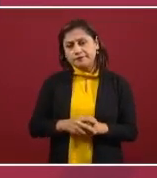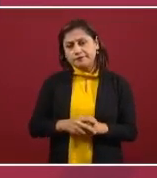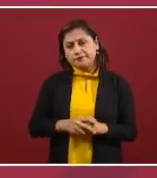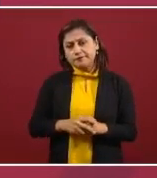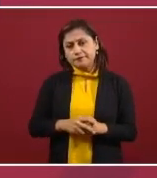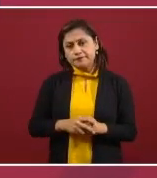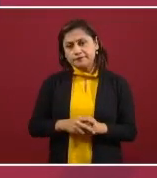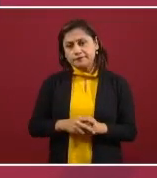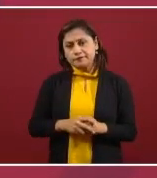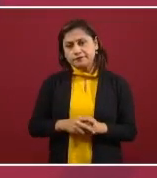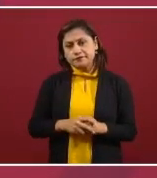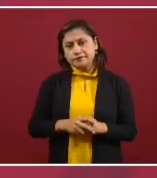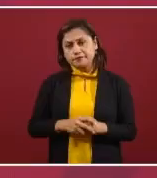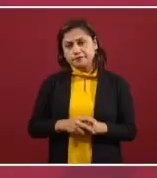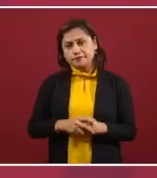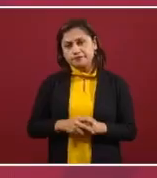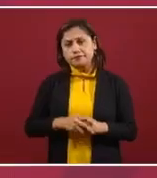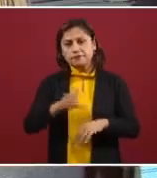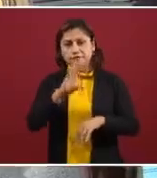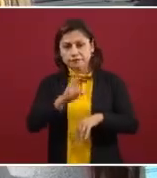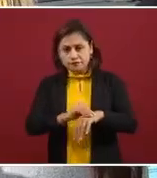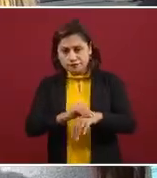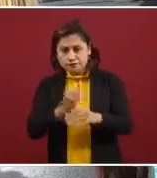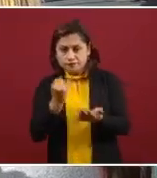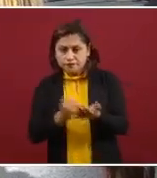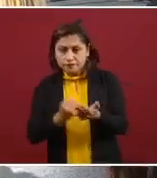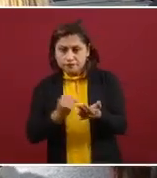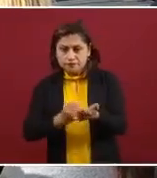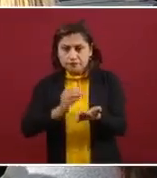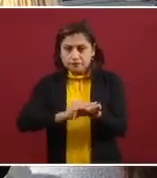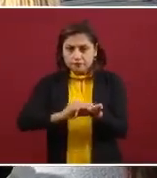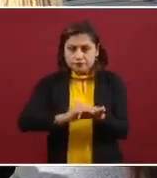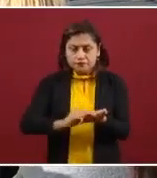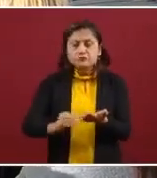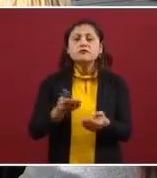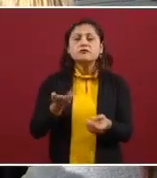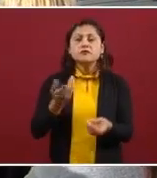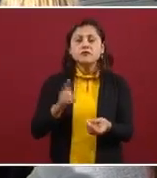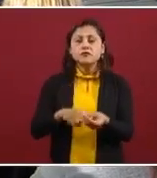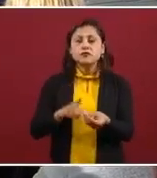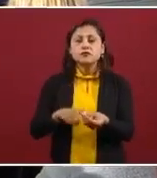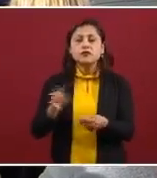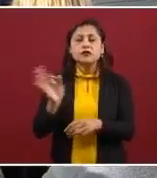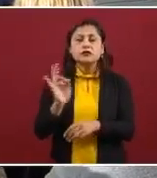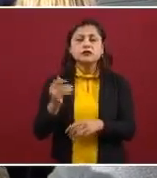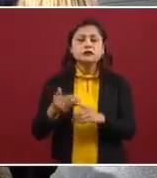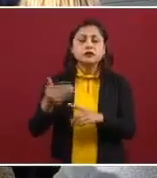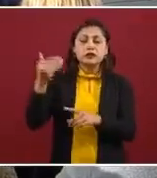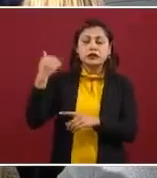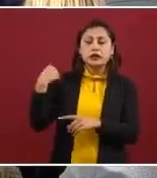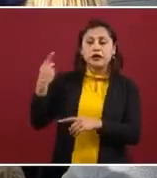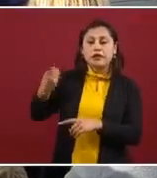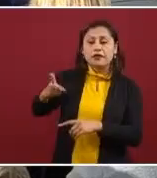condonaciones de diciembre a